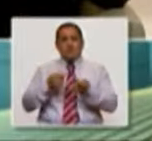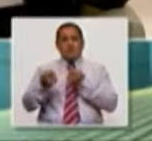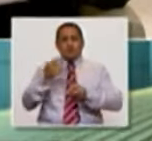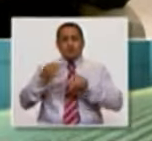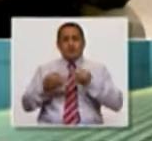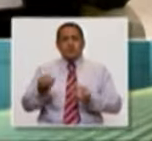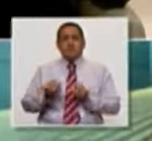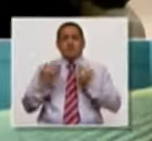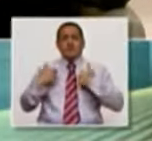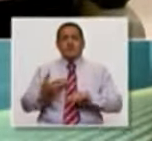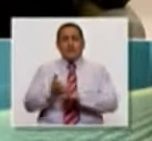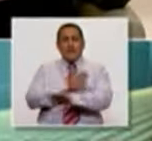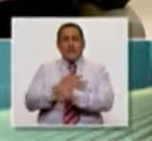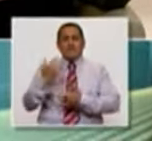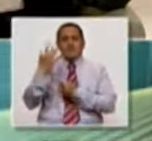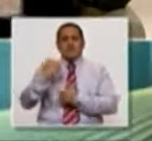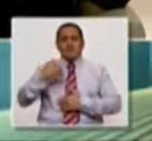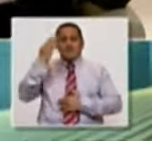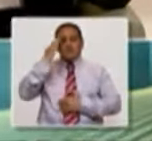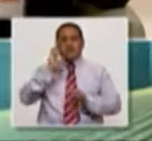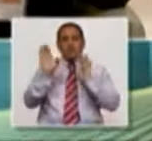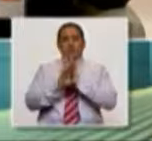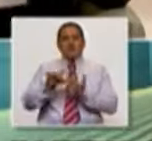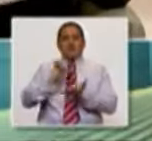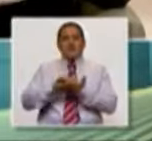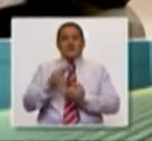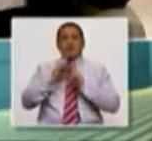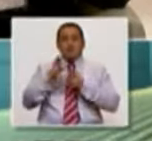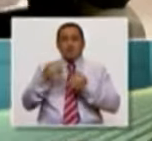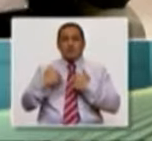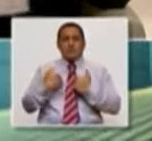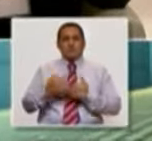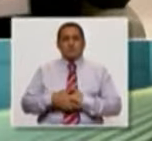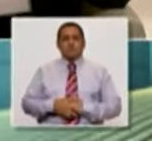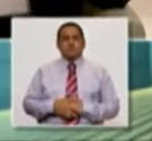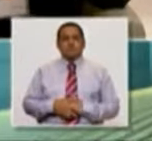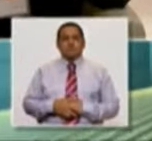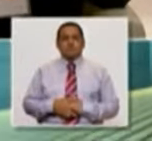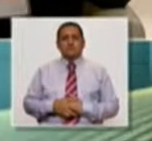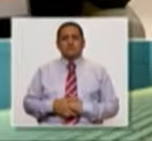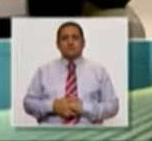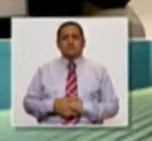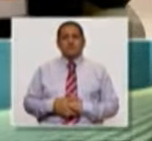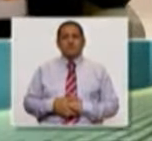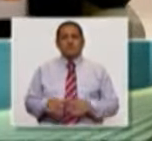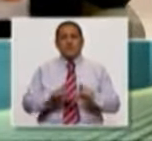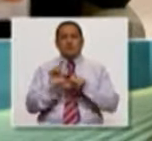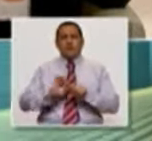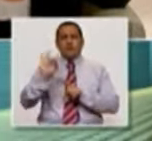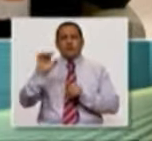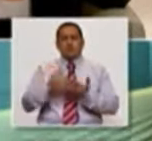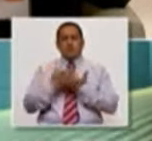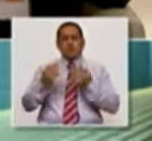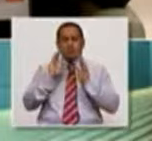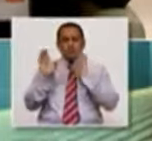justicia, porque ya se espera, se sabe qué resultado se va a tener. ¿Qué resultado se va a tener? Exacto, ¿no? Hay otro tipo de casos en los